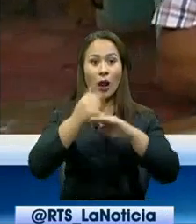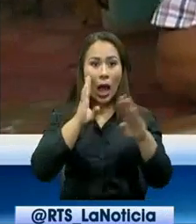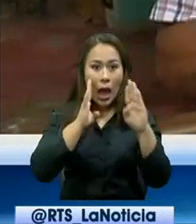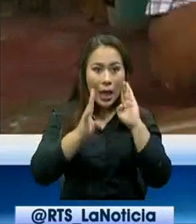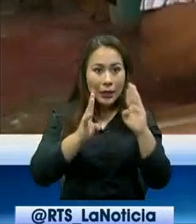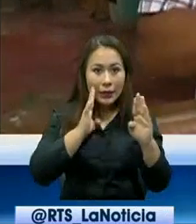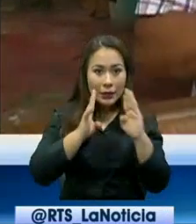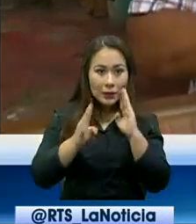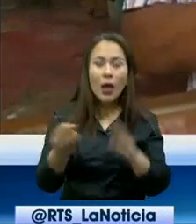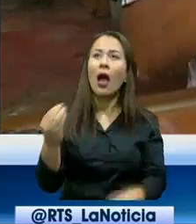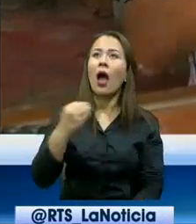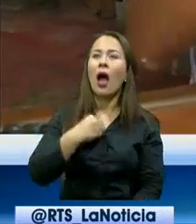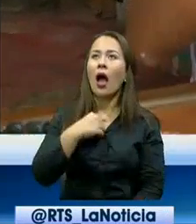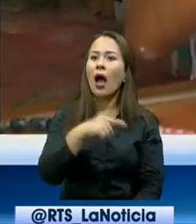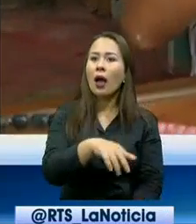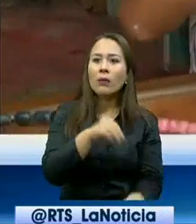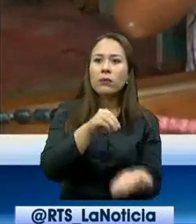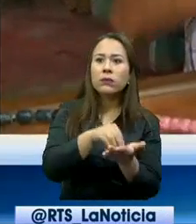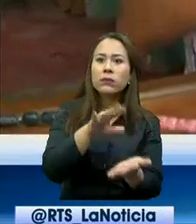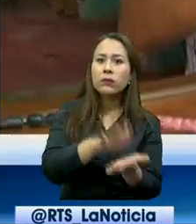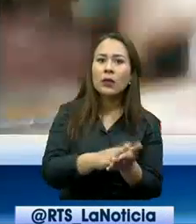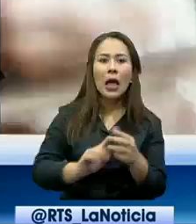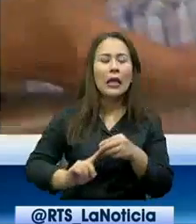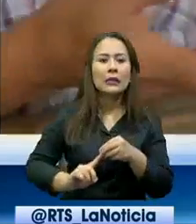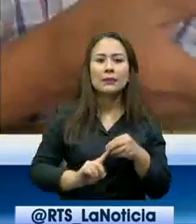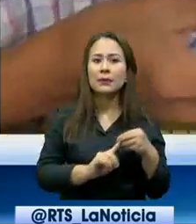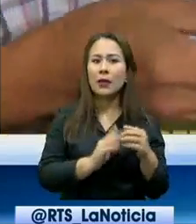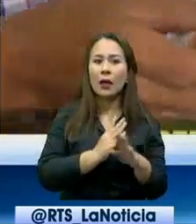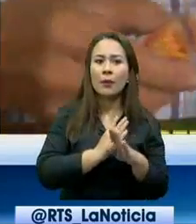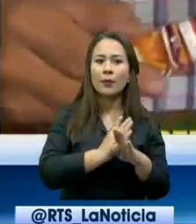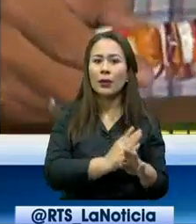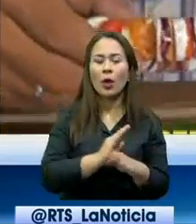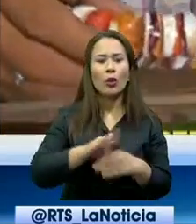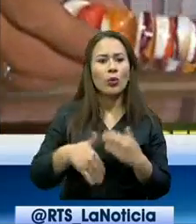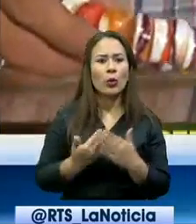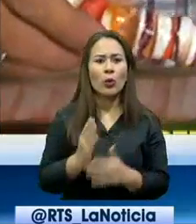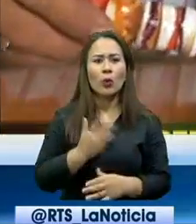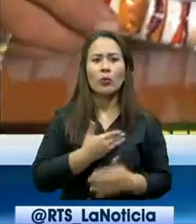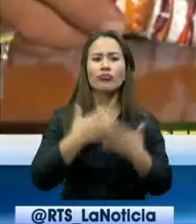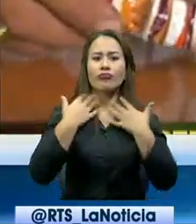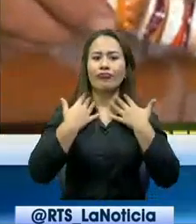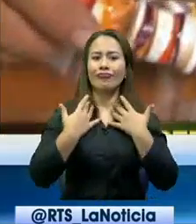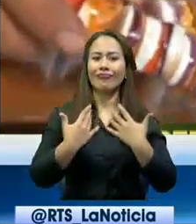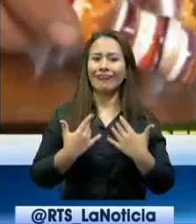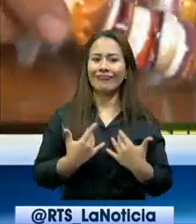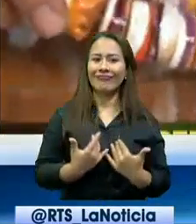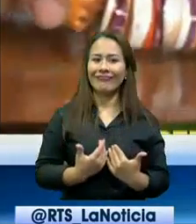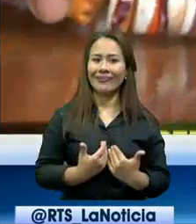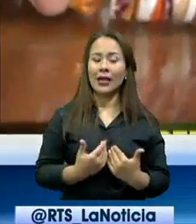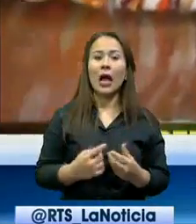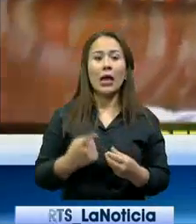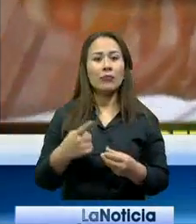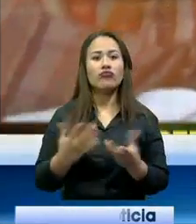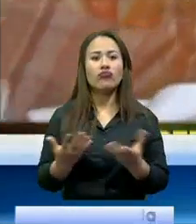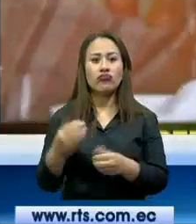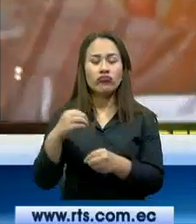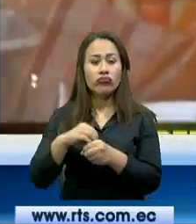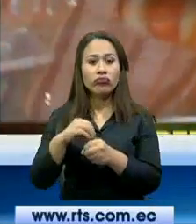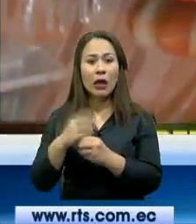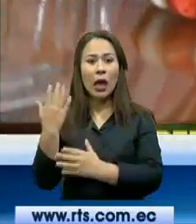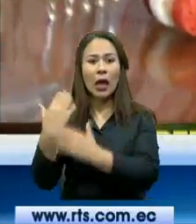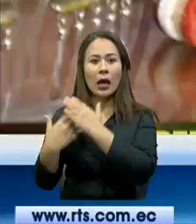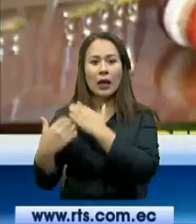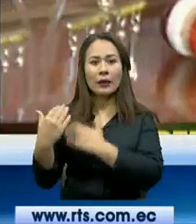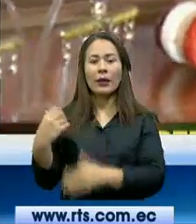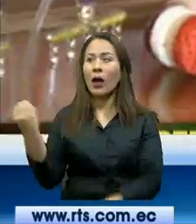atención y la declararon especie protegida. Todas nuestras piezas responden a un espóndilo reciclado que en su momento